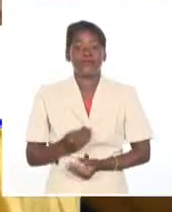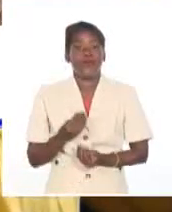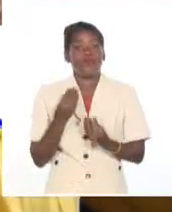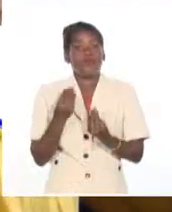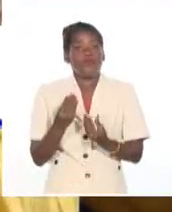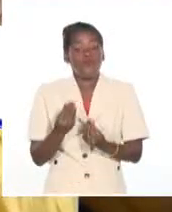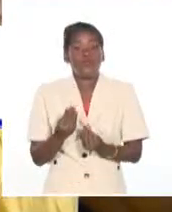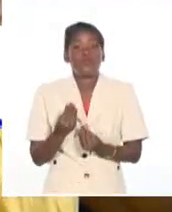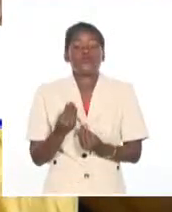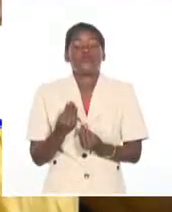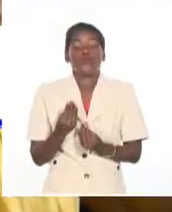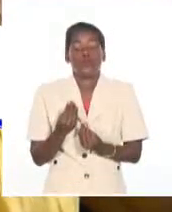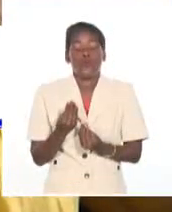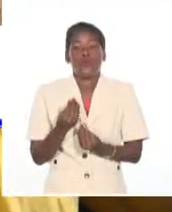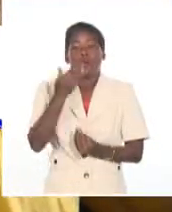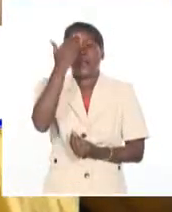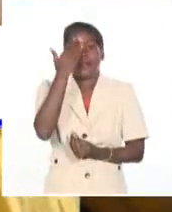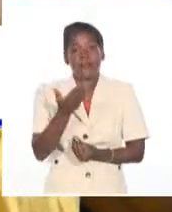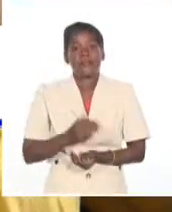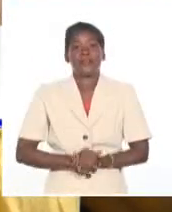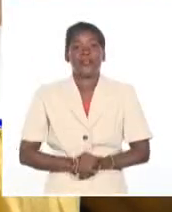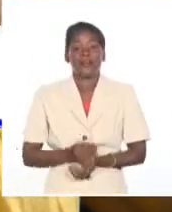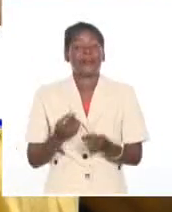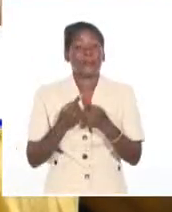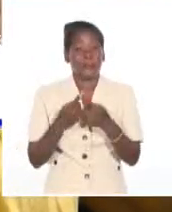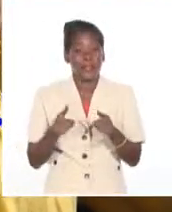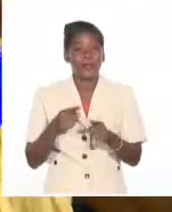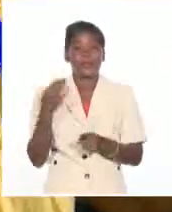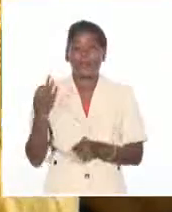tantos compañeros